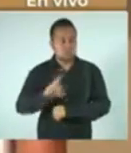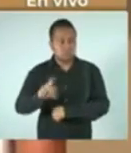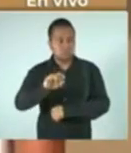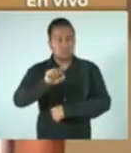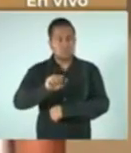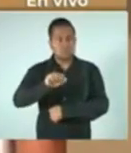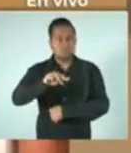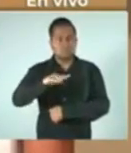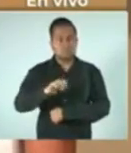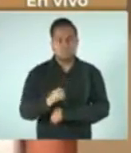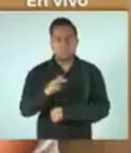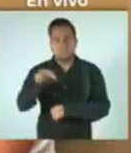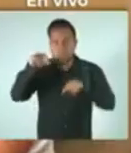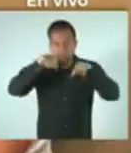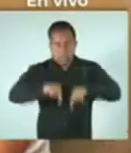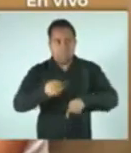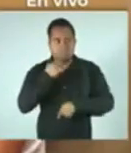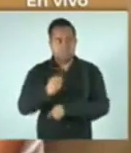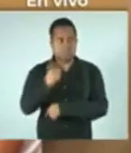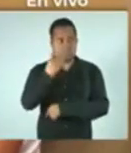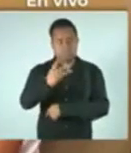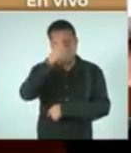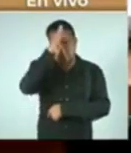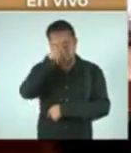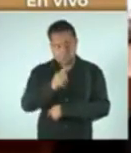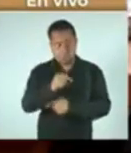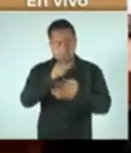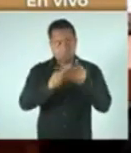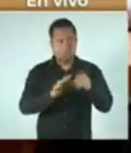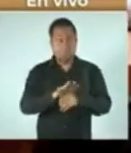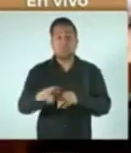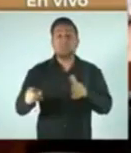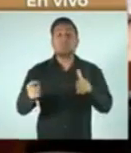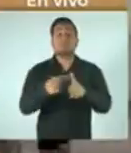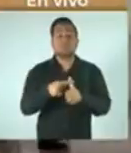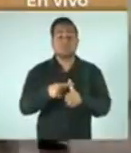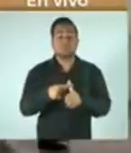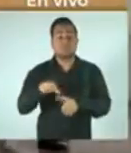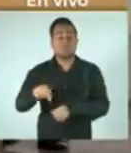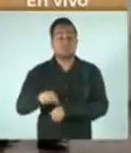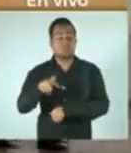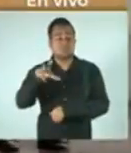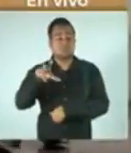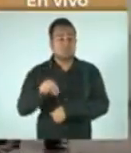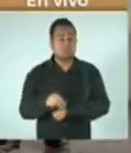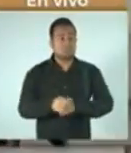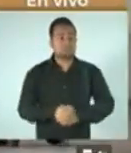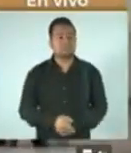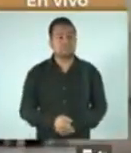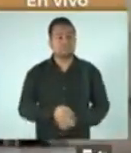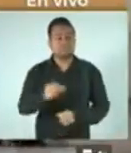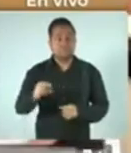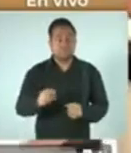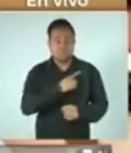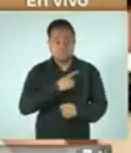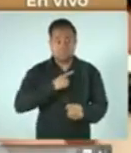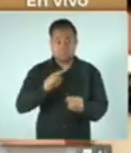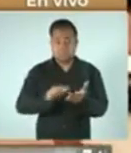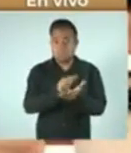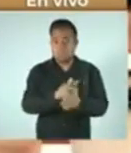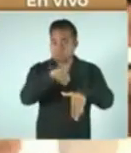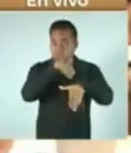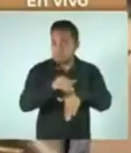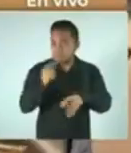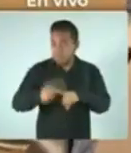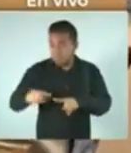acá, donde ratificaron tres puntos. El primero, que no deje de cumplirse la ley para quienes